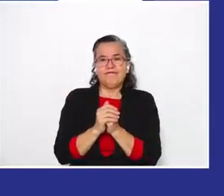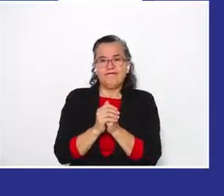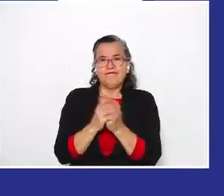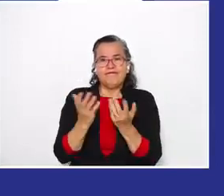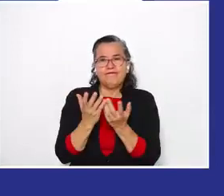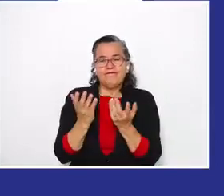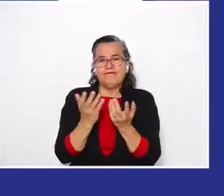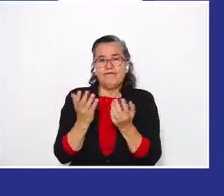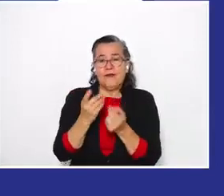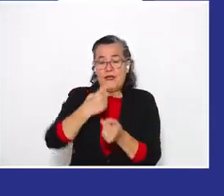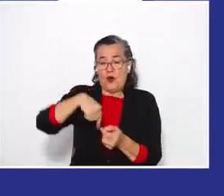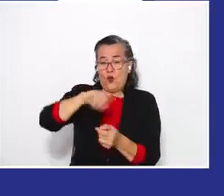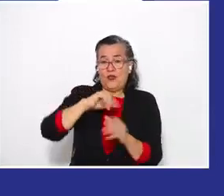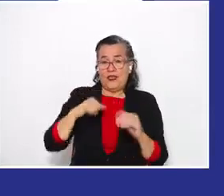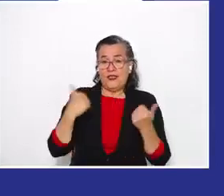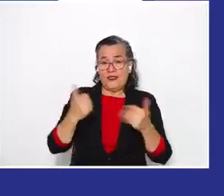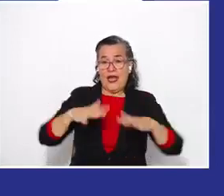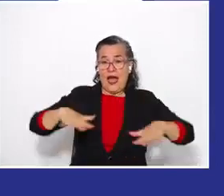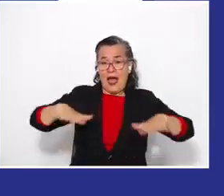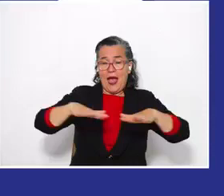a través de nuestras aulas,